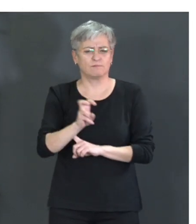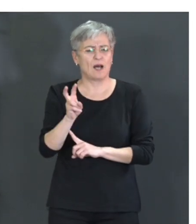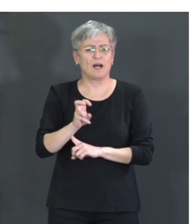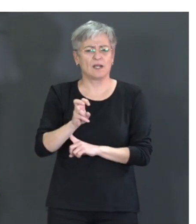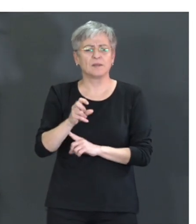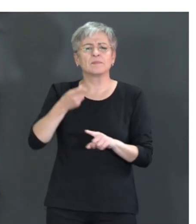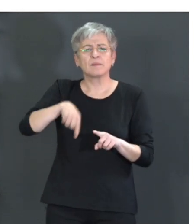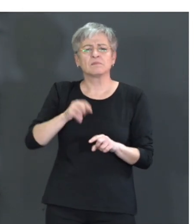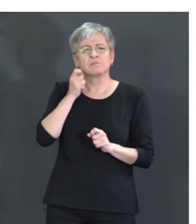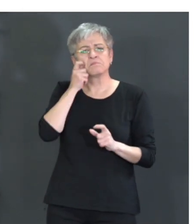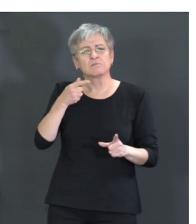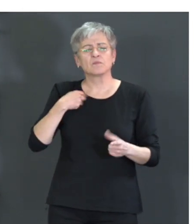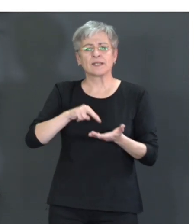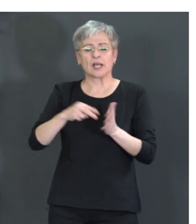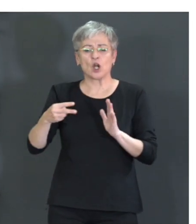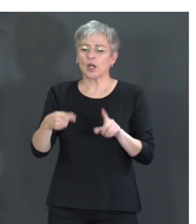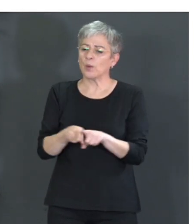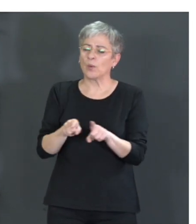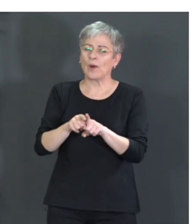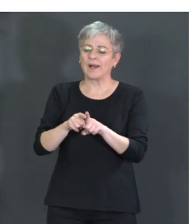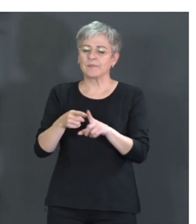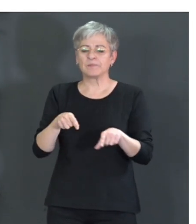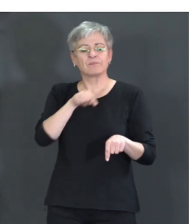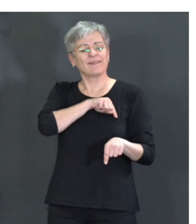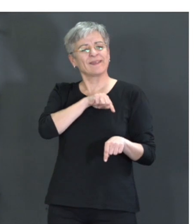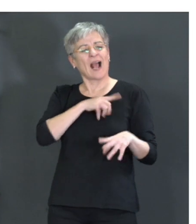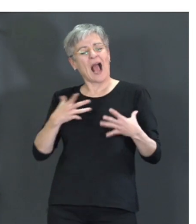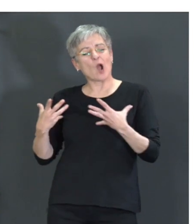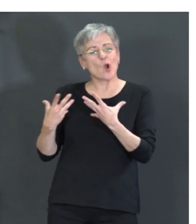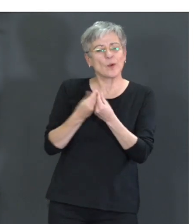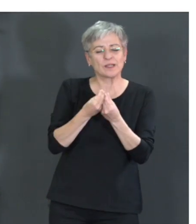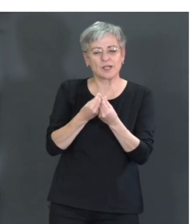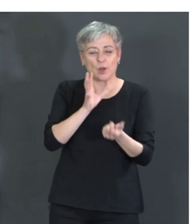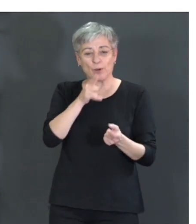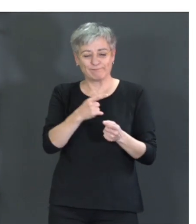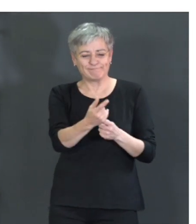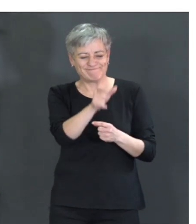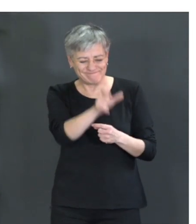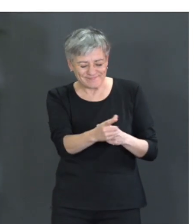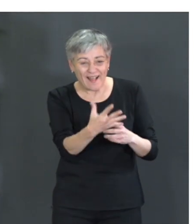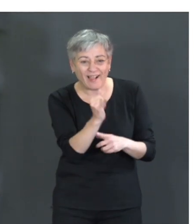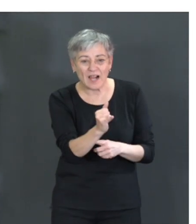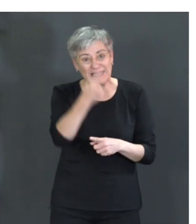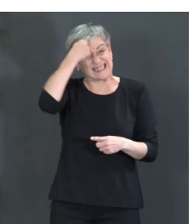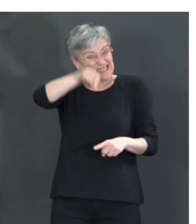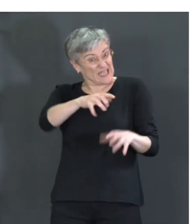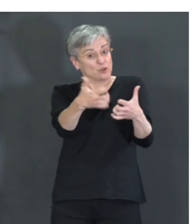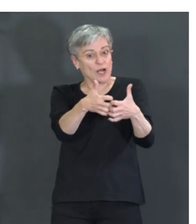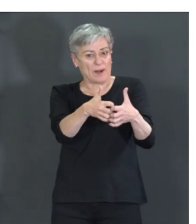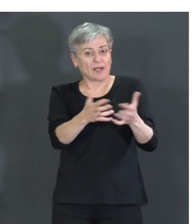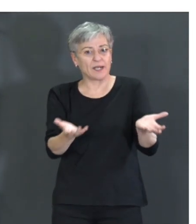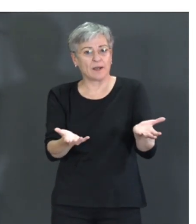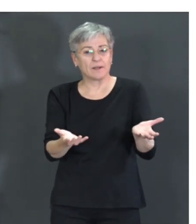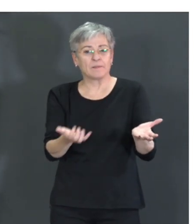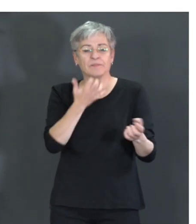de tecnología que acompaña. Las personas se sentían acompañadas por el hecho de tener ese dispositivo. Sabían que era una máquina y que